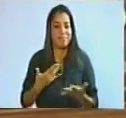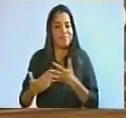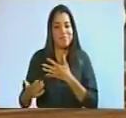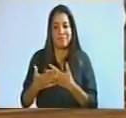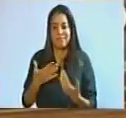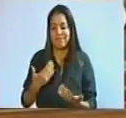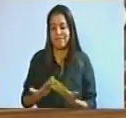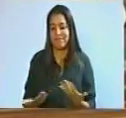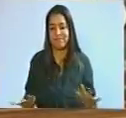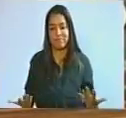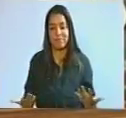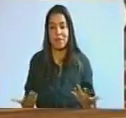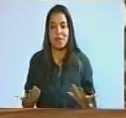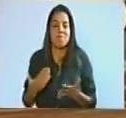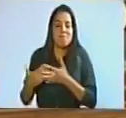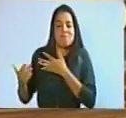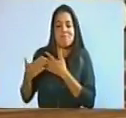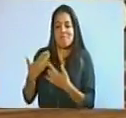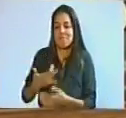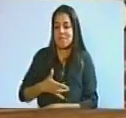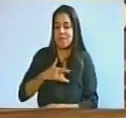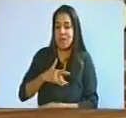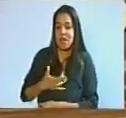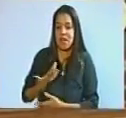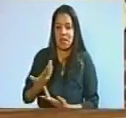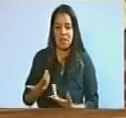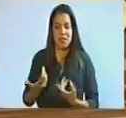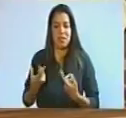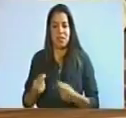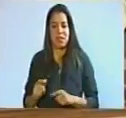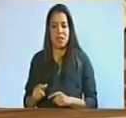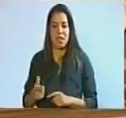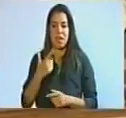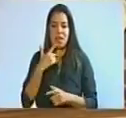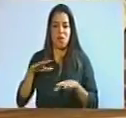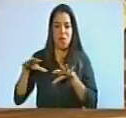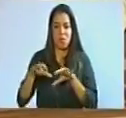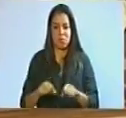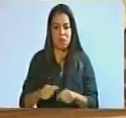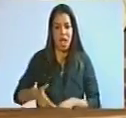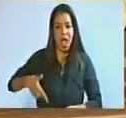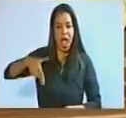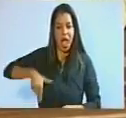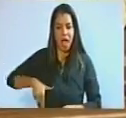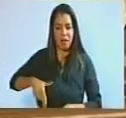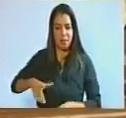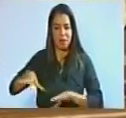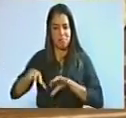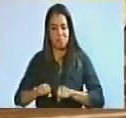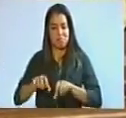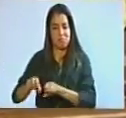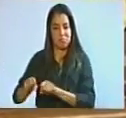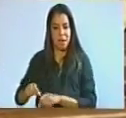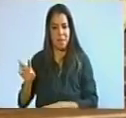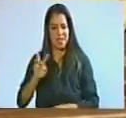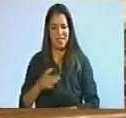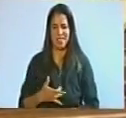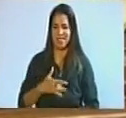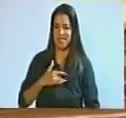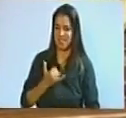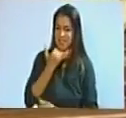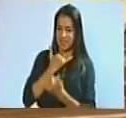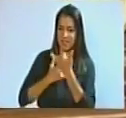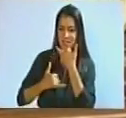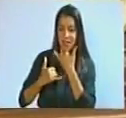ridículo, porque tratan de imponer un embargo de armas a Venezuela y yo creo que se equivocaron de país, porque justamente